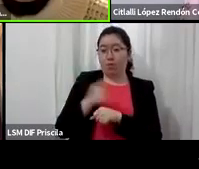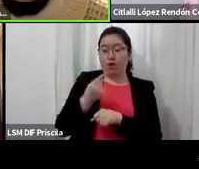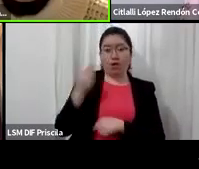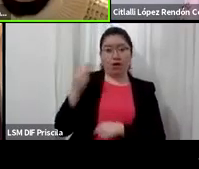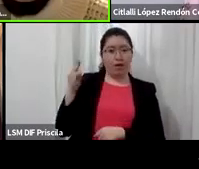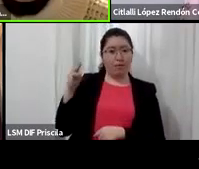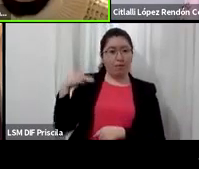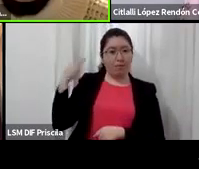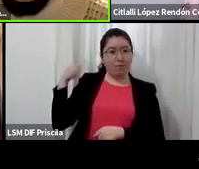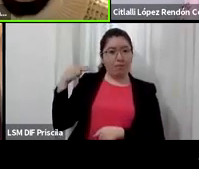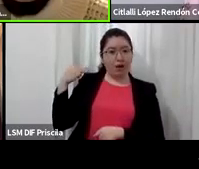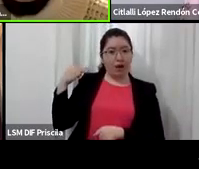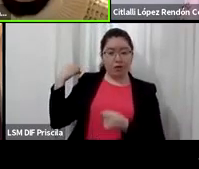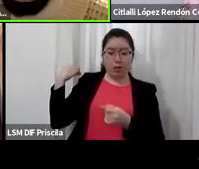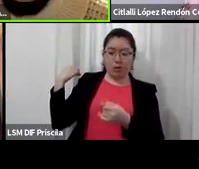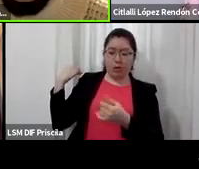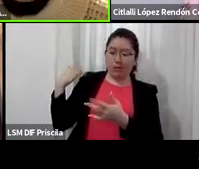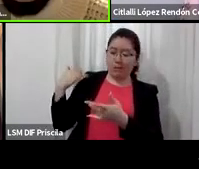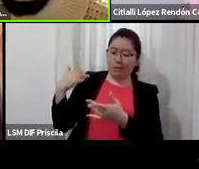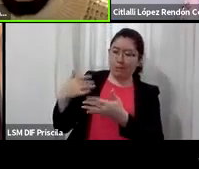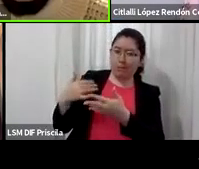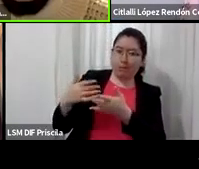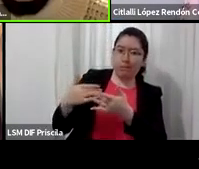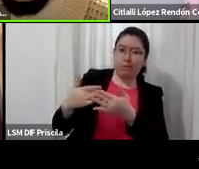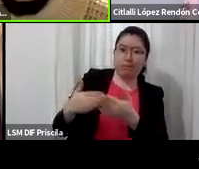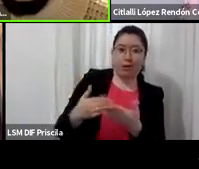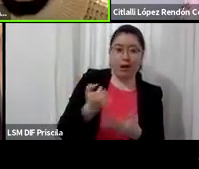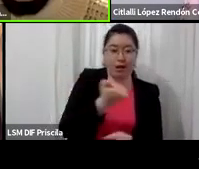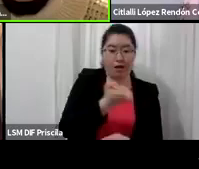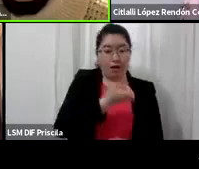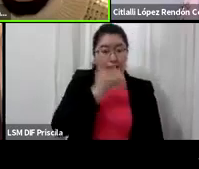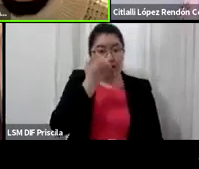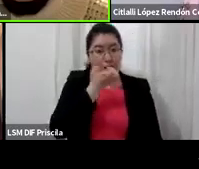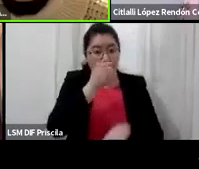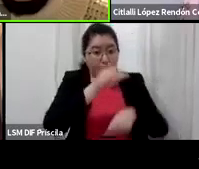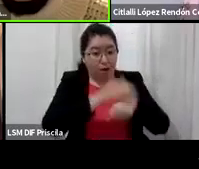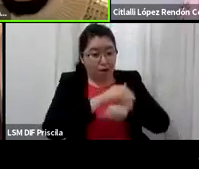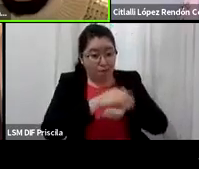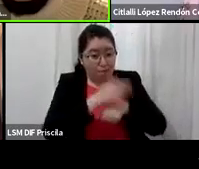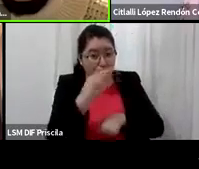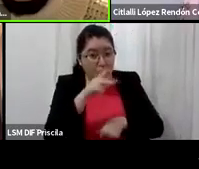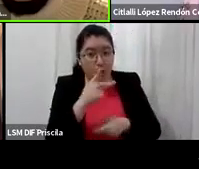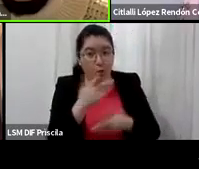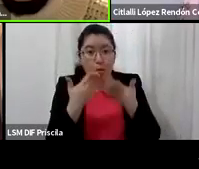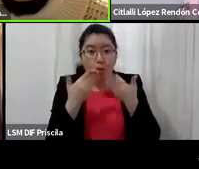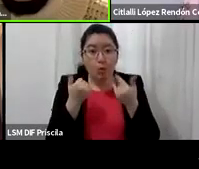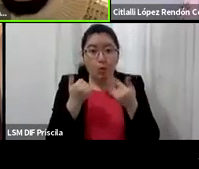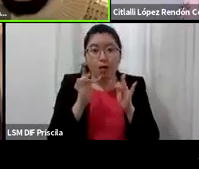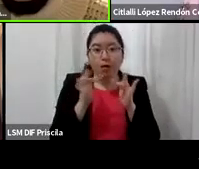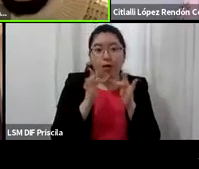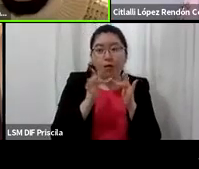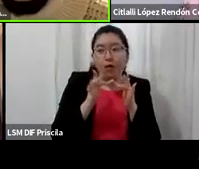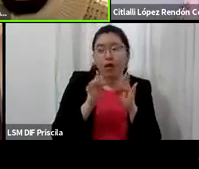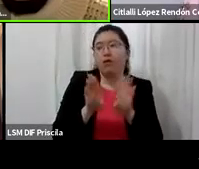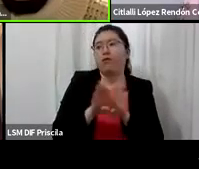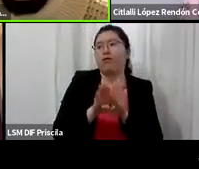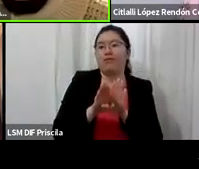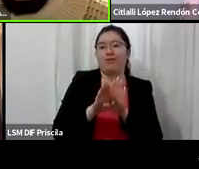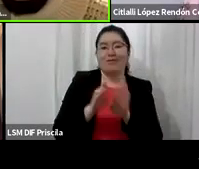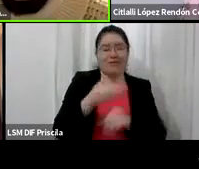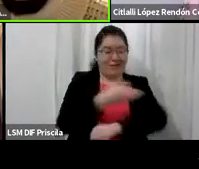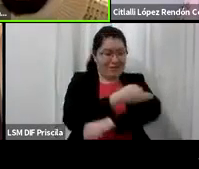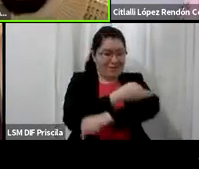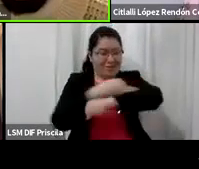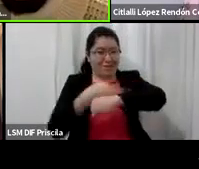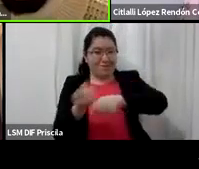a contactar con sus amigas ni con sus amigos de la escuela y que necesitaban espacios para hablar con alguien que no fuera las personas con